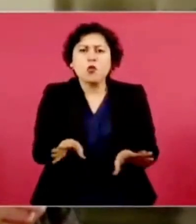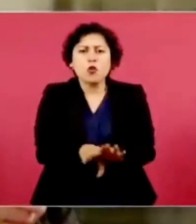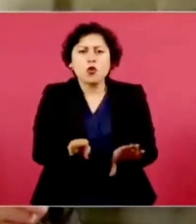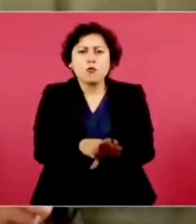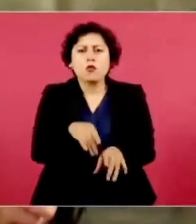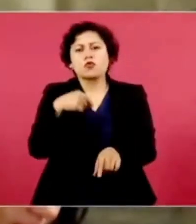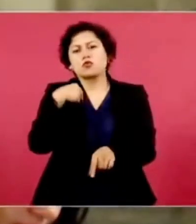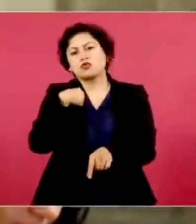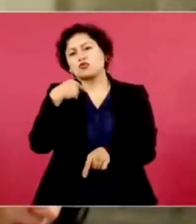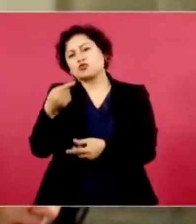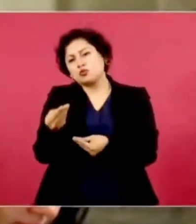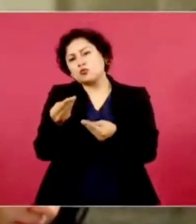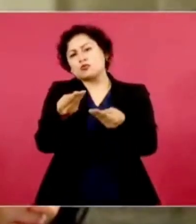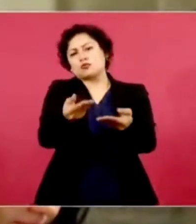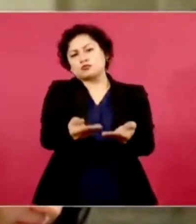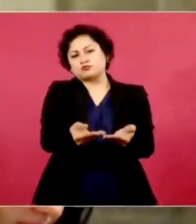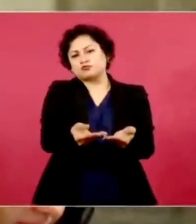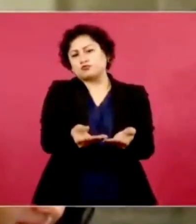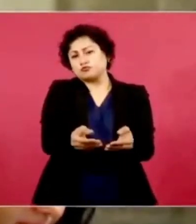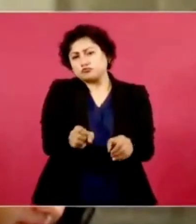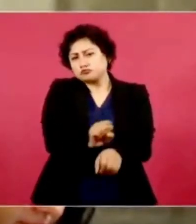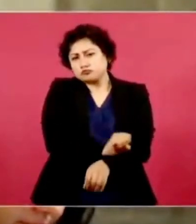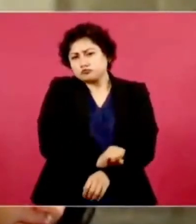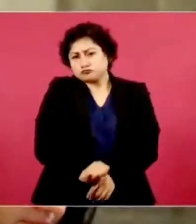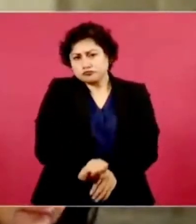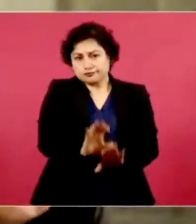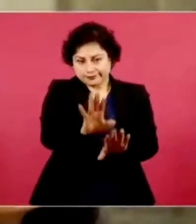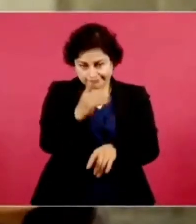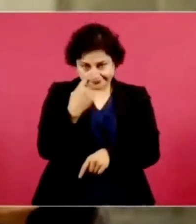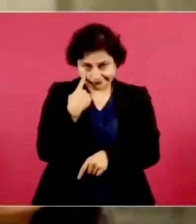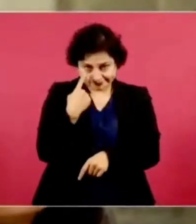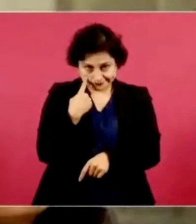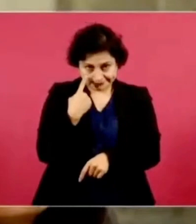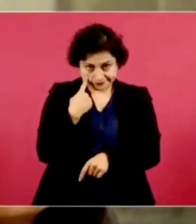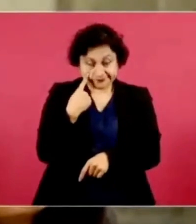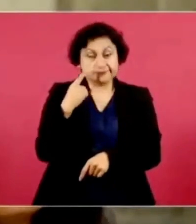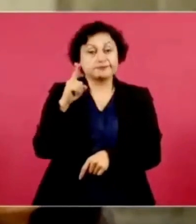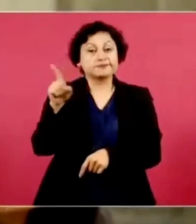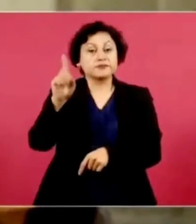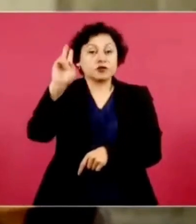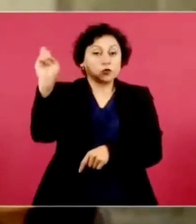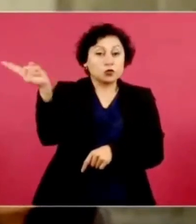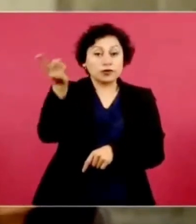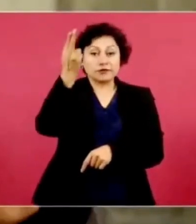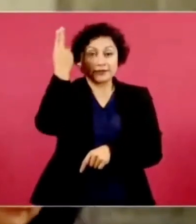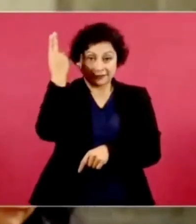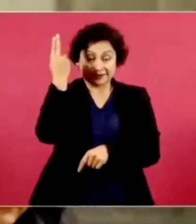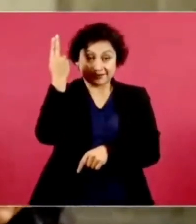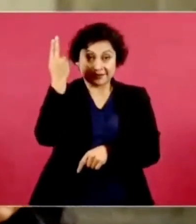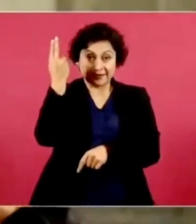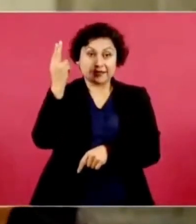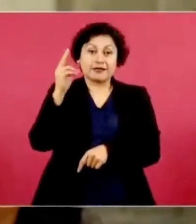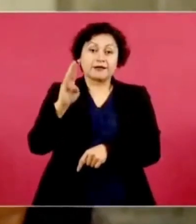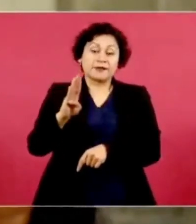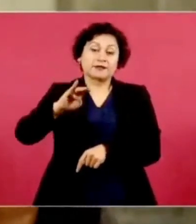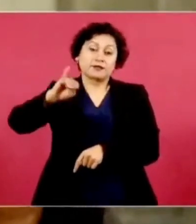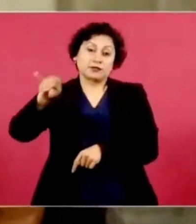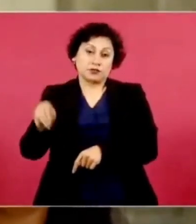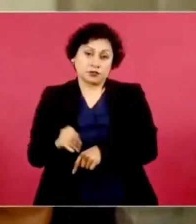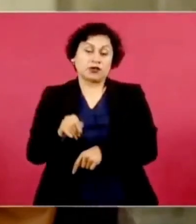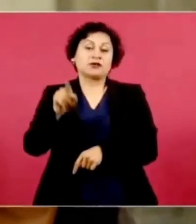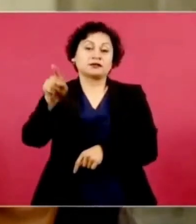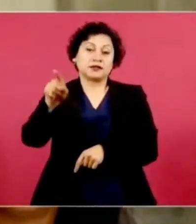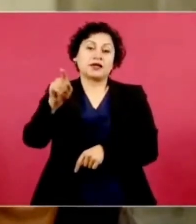simple. Unos estudiantes de la Universidad de Benito Juárez, de Baizacobe, allá al sur de